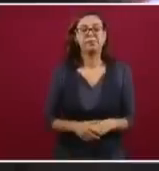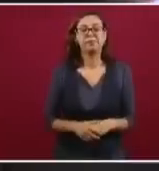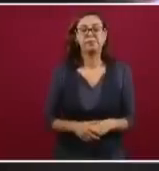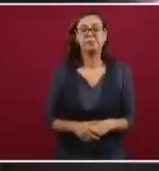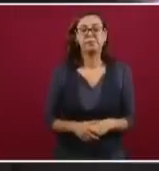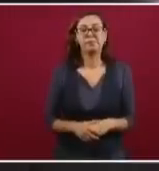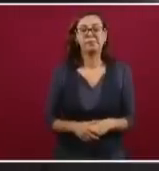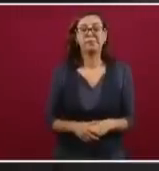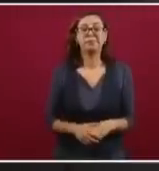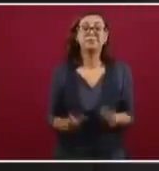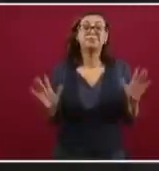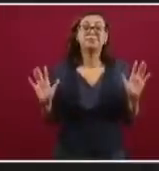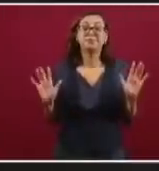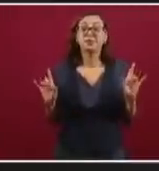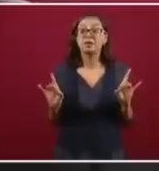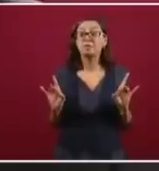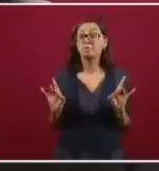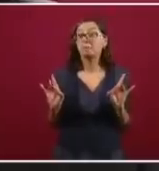da la pura casualidad